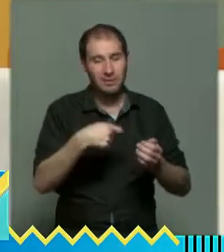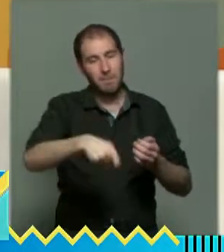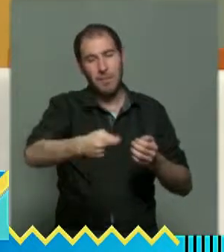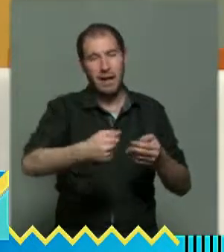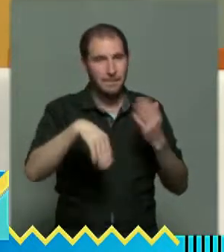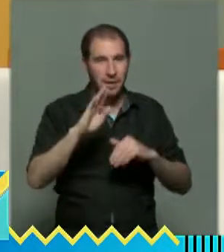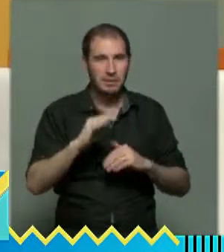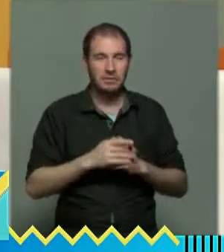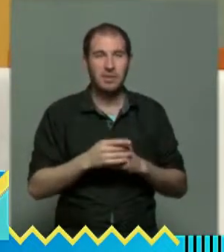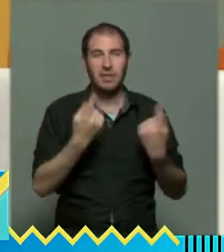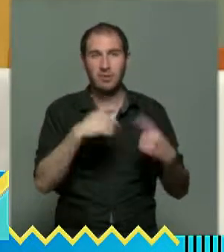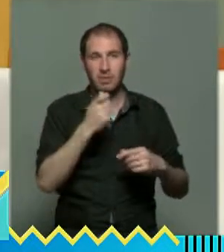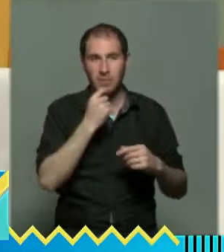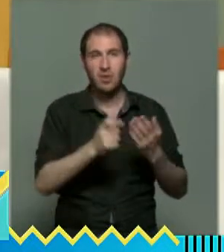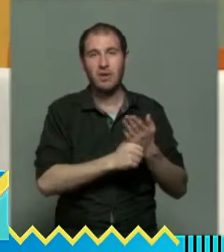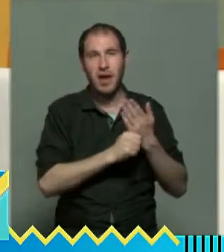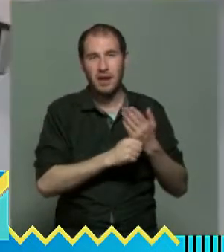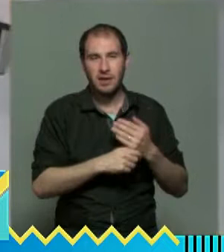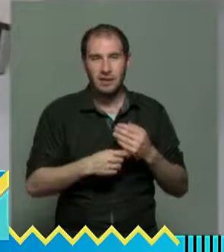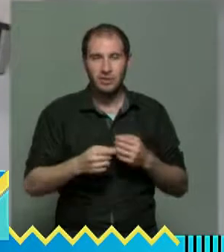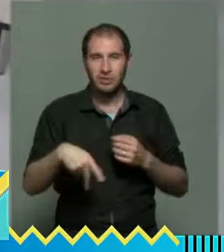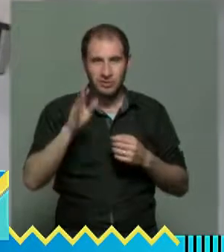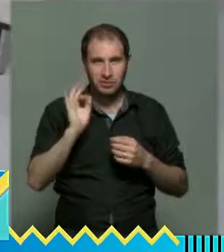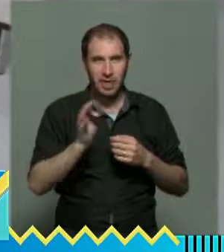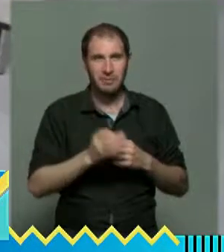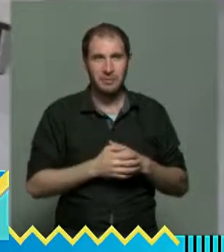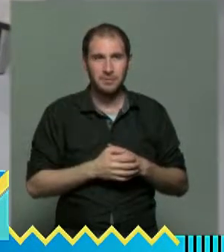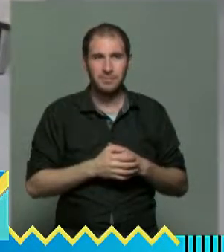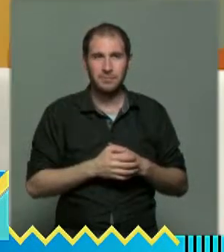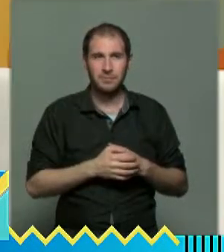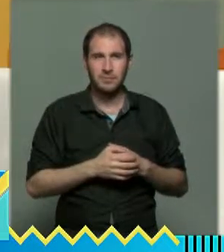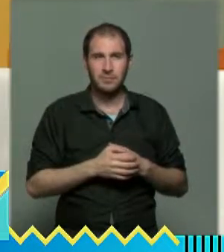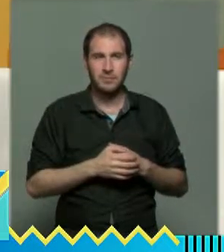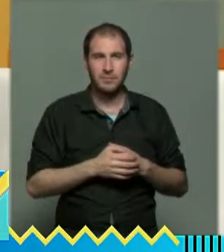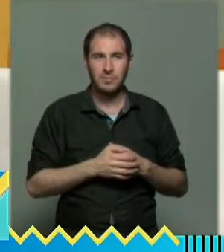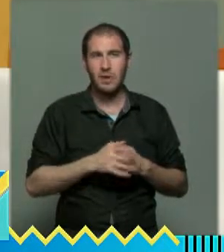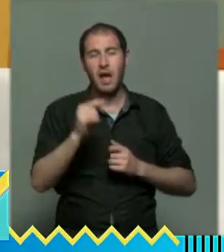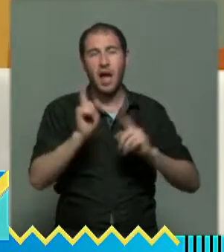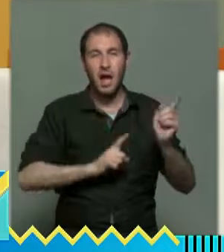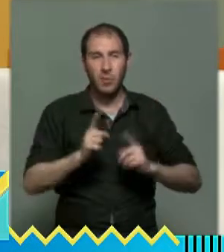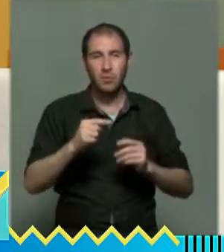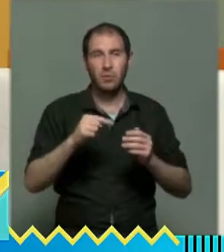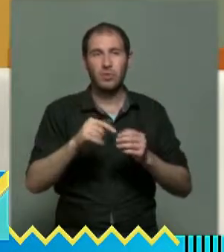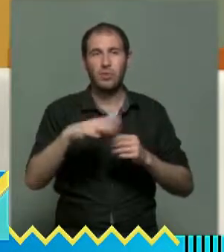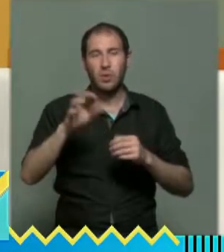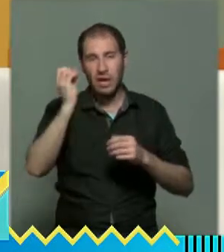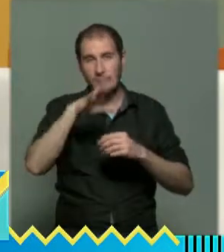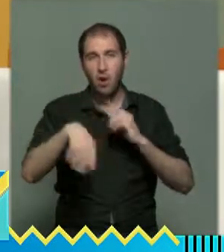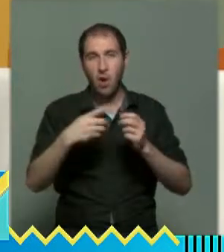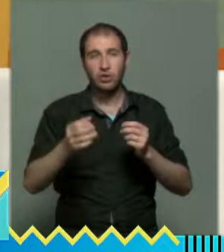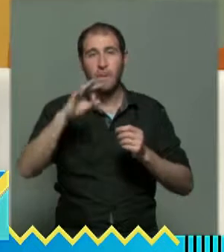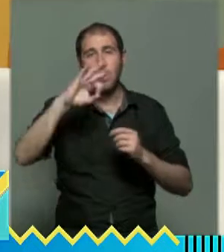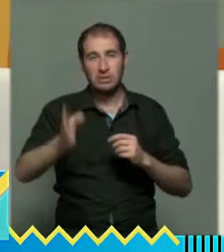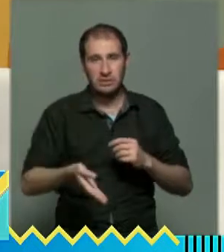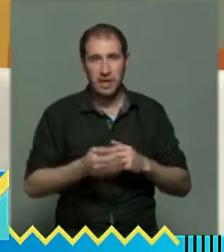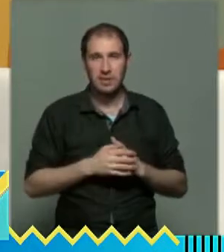No es lo mismo, no sé, la carne, que sabemos todo que hay, o algunos otros cultivos, que hay un